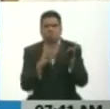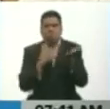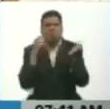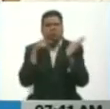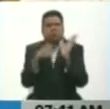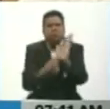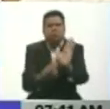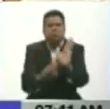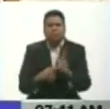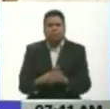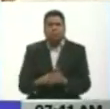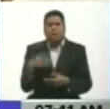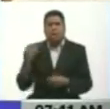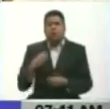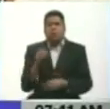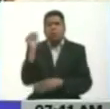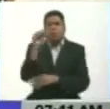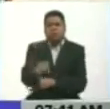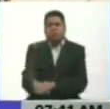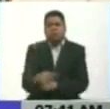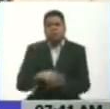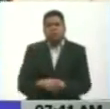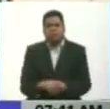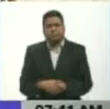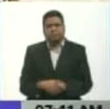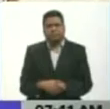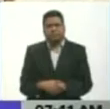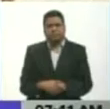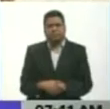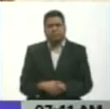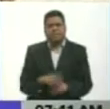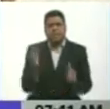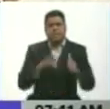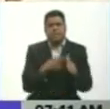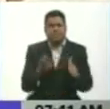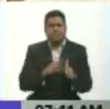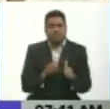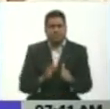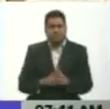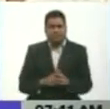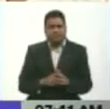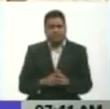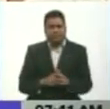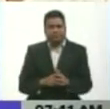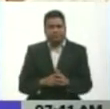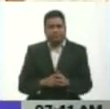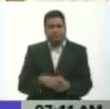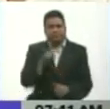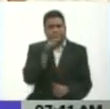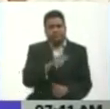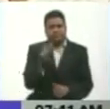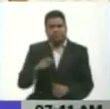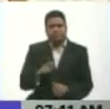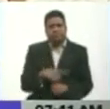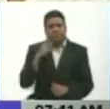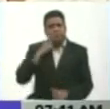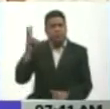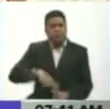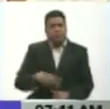Entonces, ¿cómo vencerlo? Venciendo en primer lugar esa primera víctima, que es la verdad.